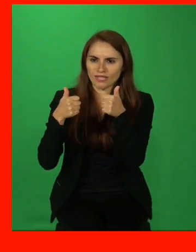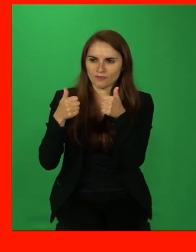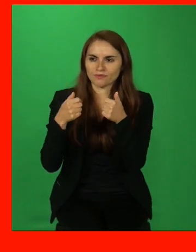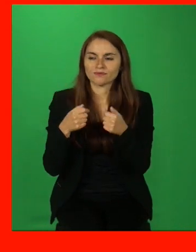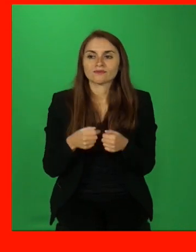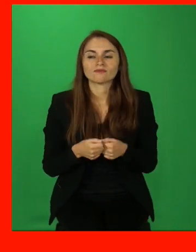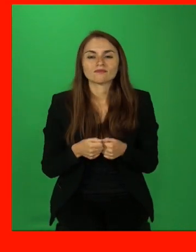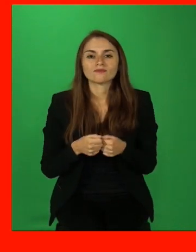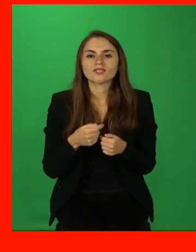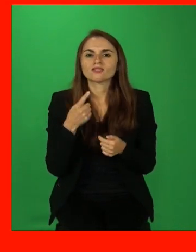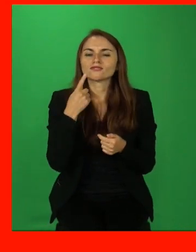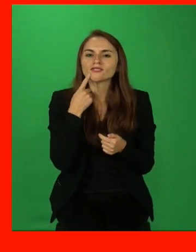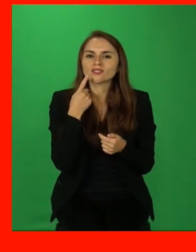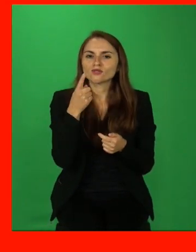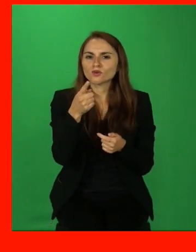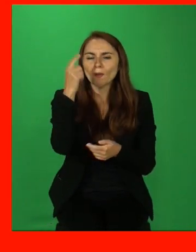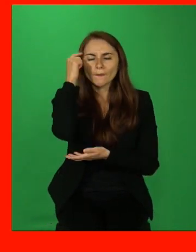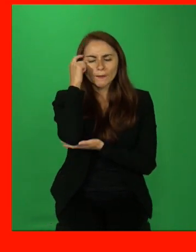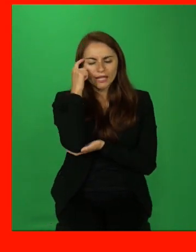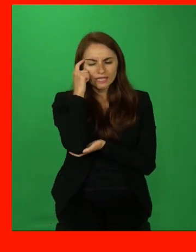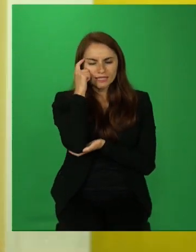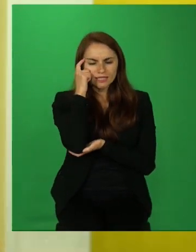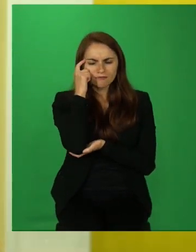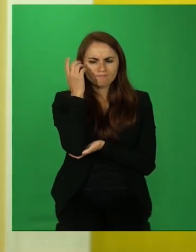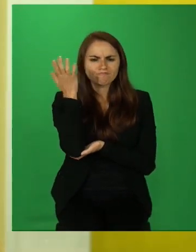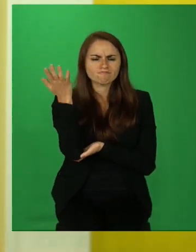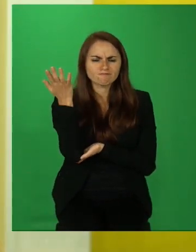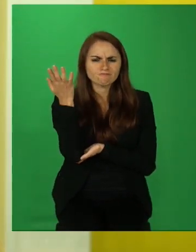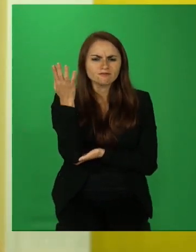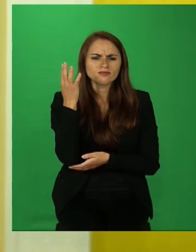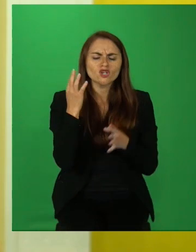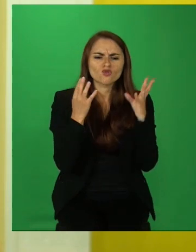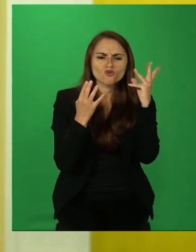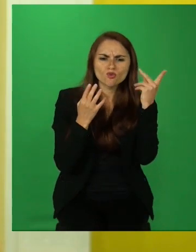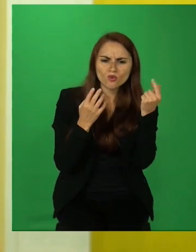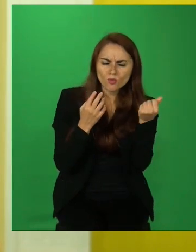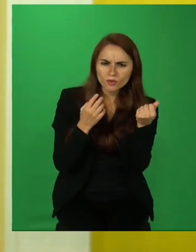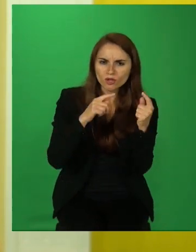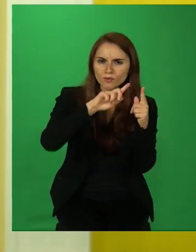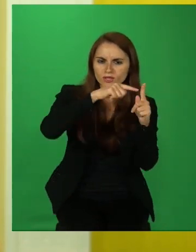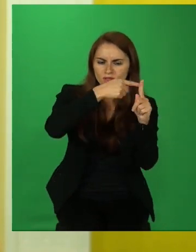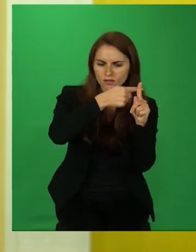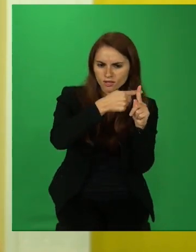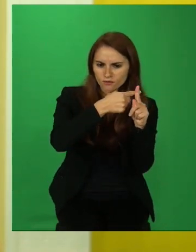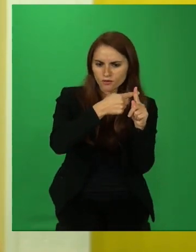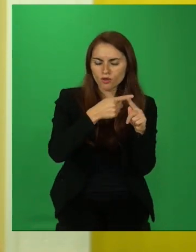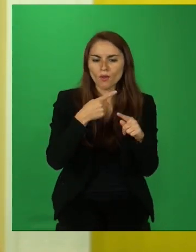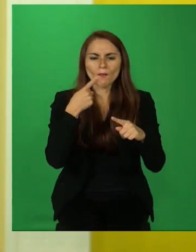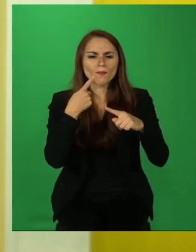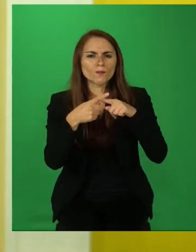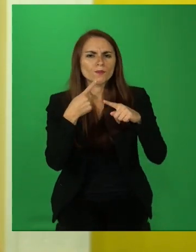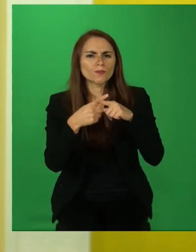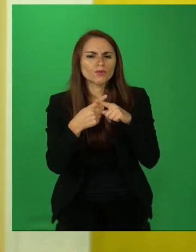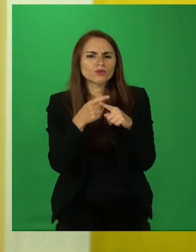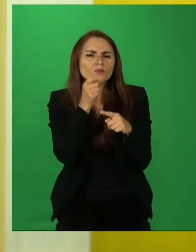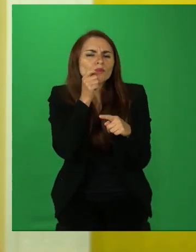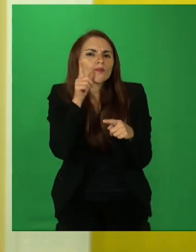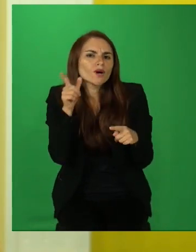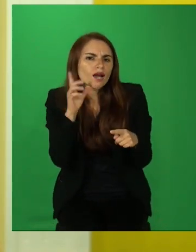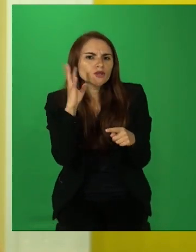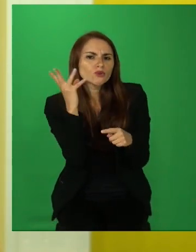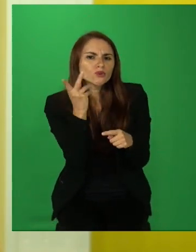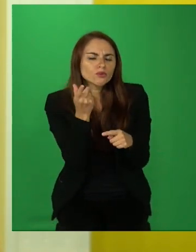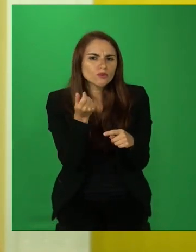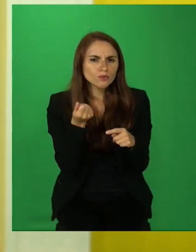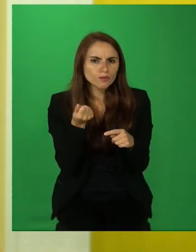ahora tú haces la pregunta del millón un número positivo x qué